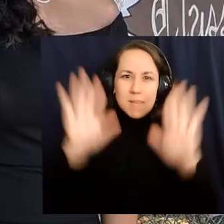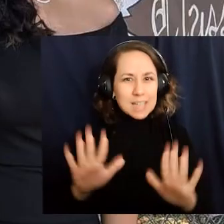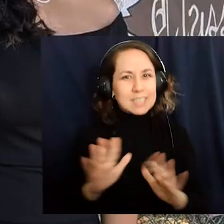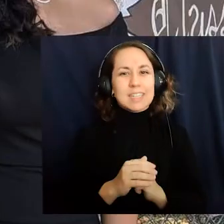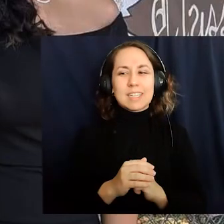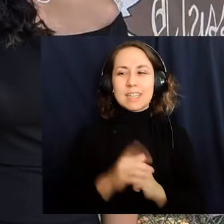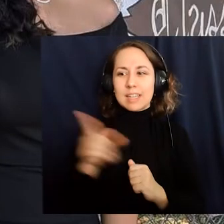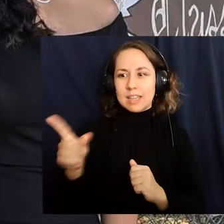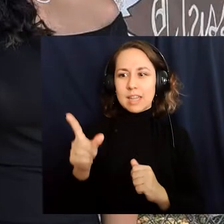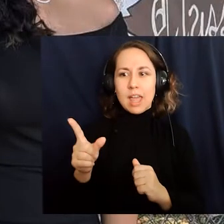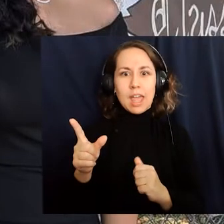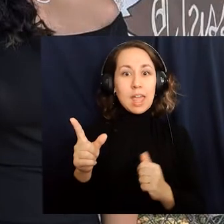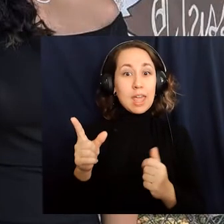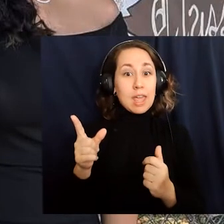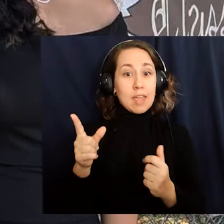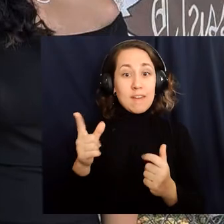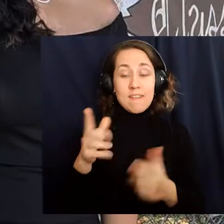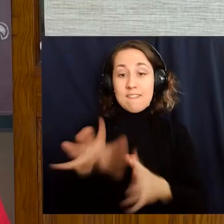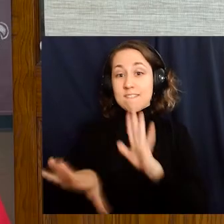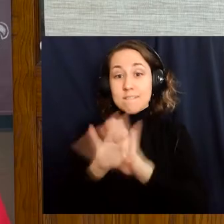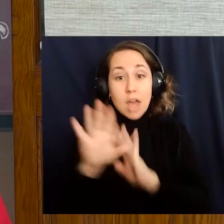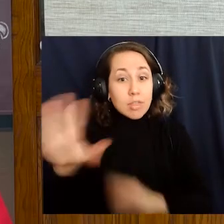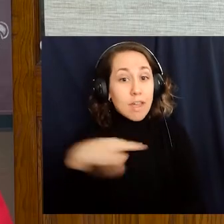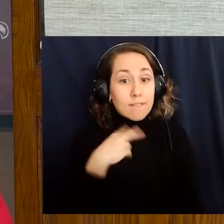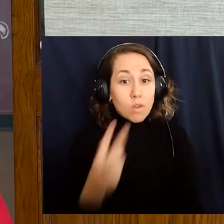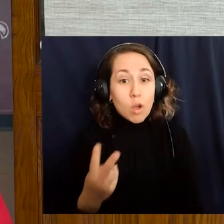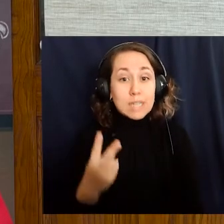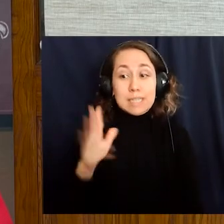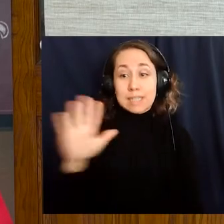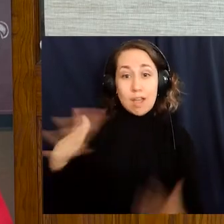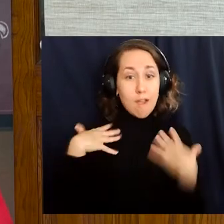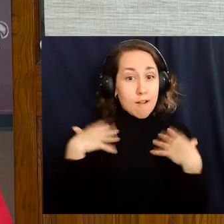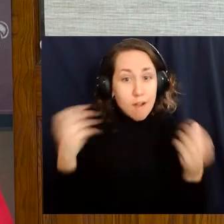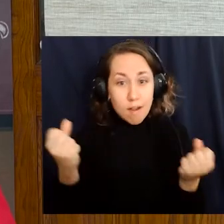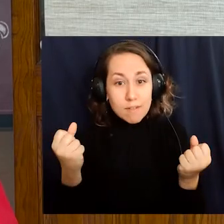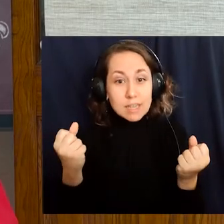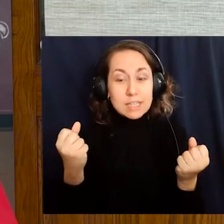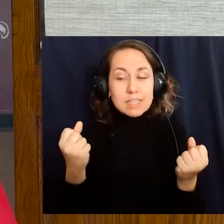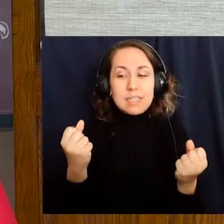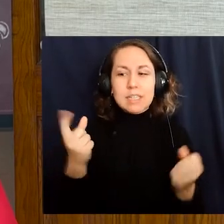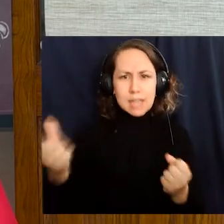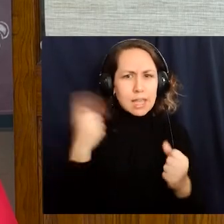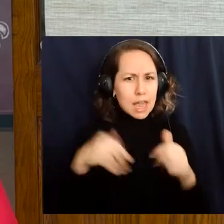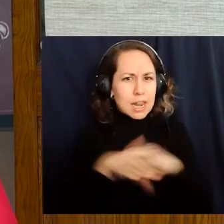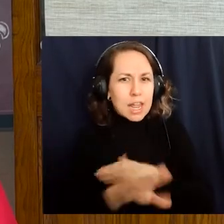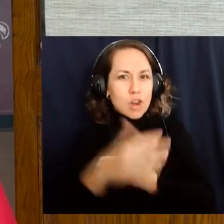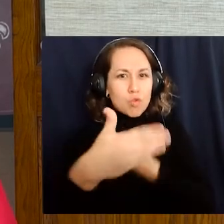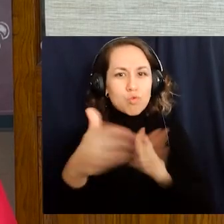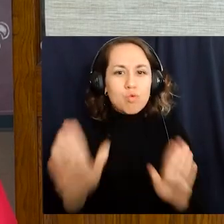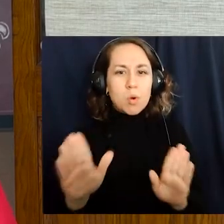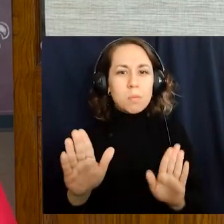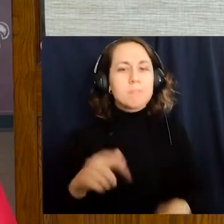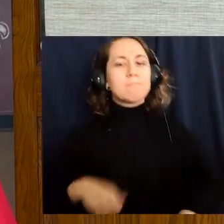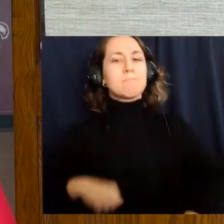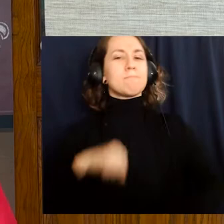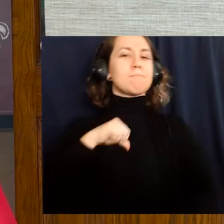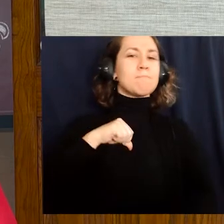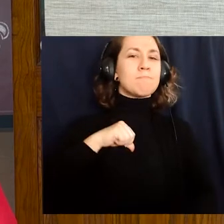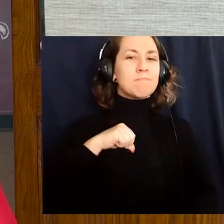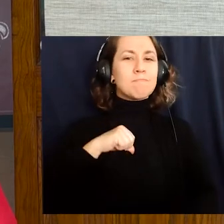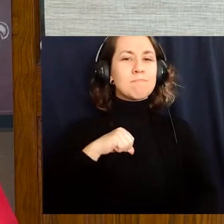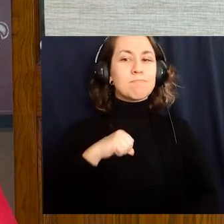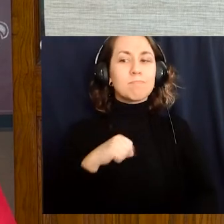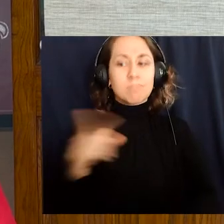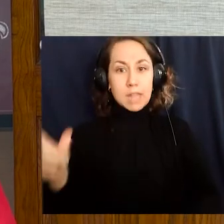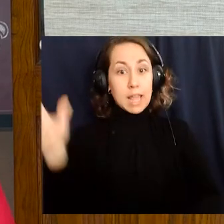son seguros, pueden entrar a un salón con la cabeza en alto y suenan como que están en el Canal 7 dando las noticias. Es